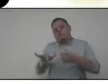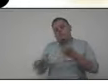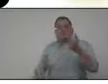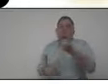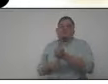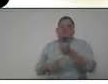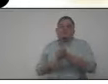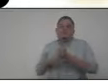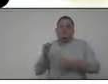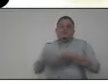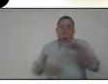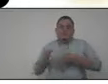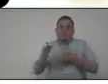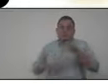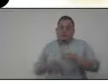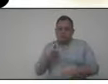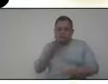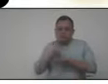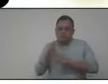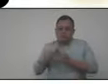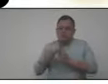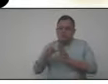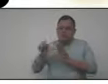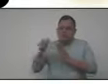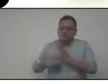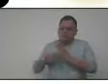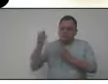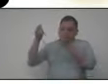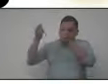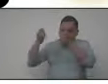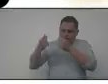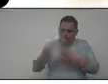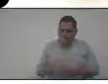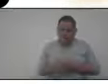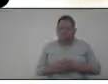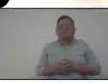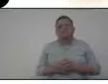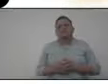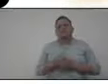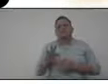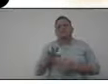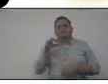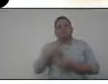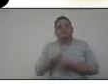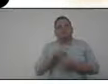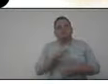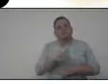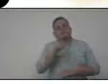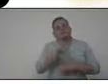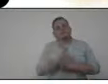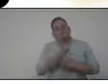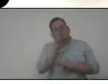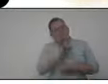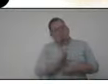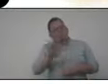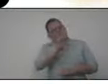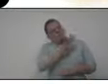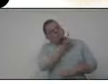jurídica, nuestra revisoría fiscal, que viene desde la Superintendencia Nacional de